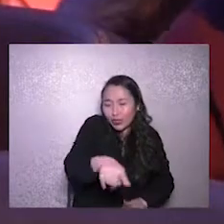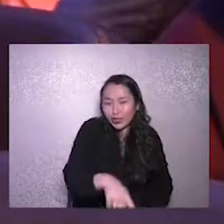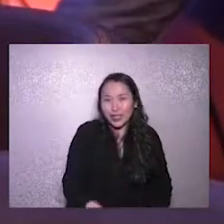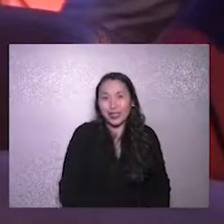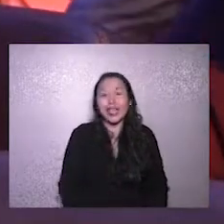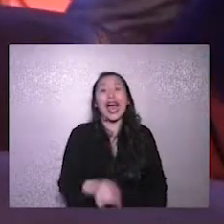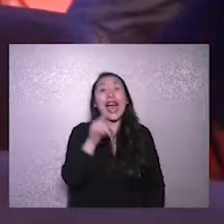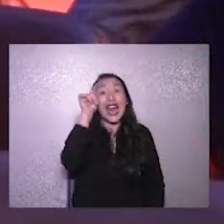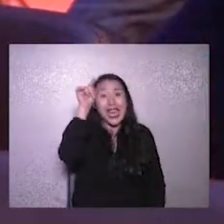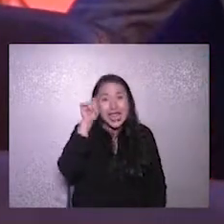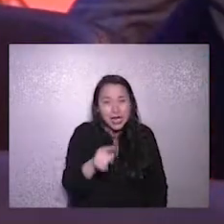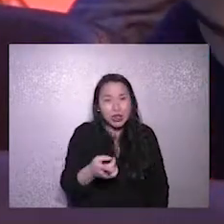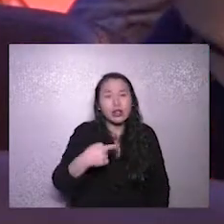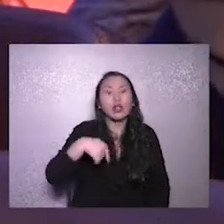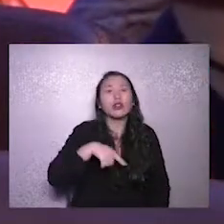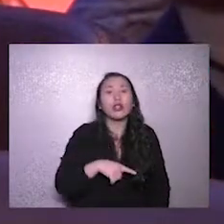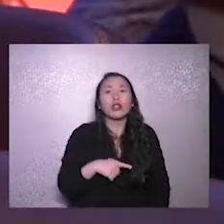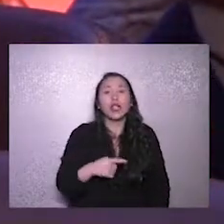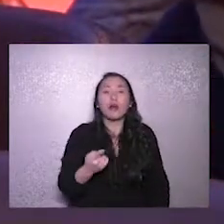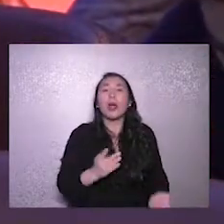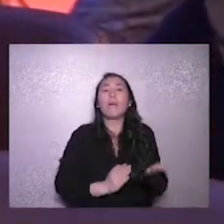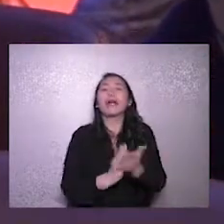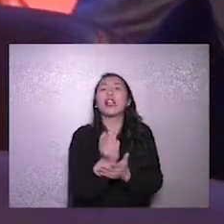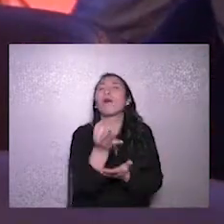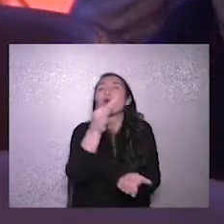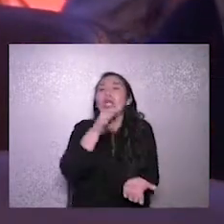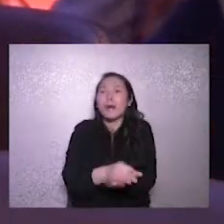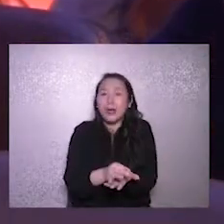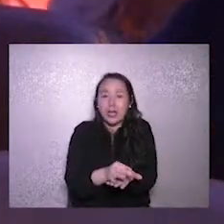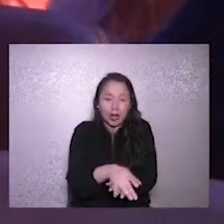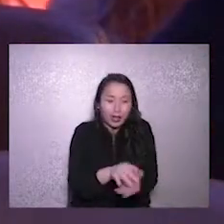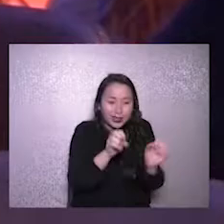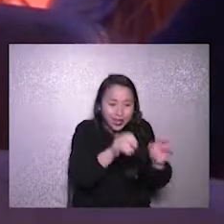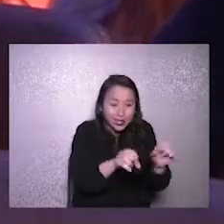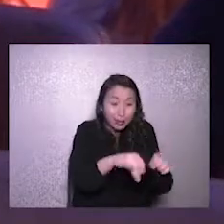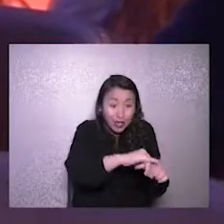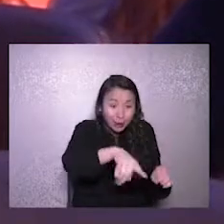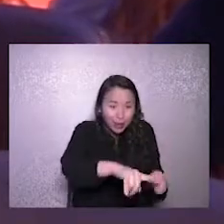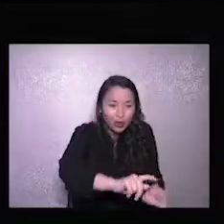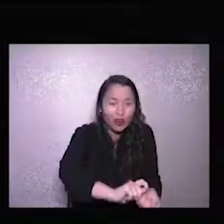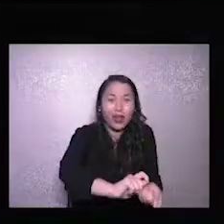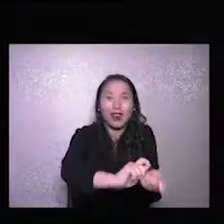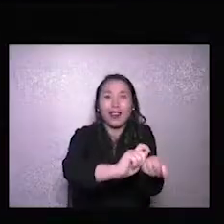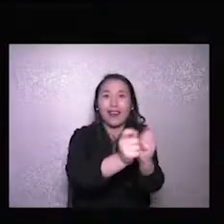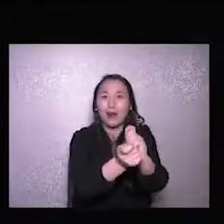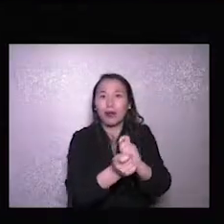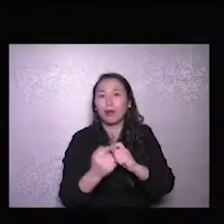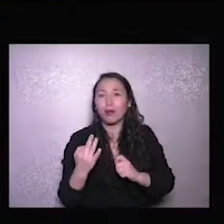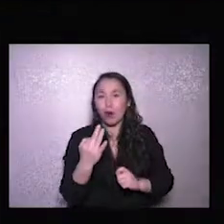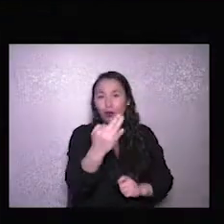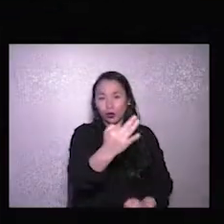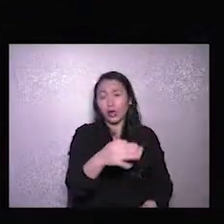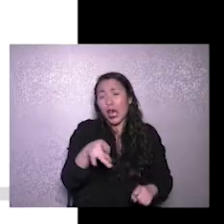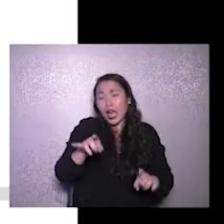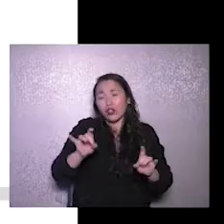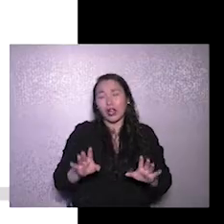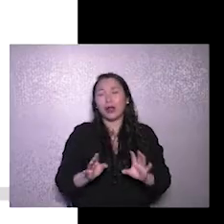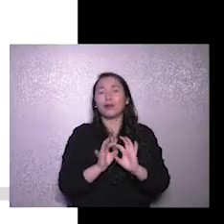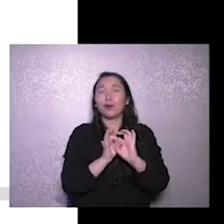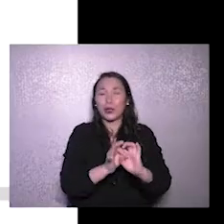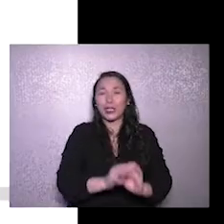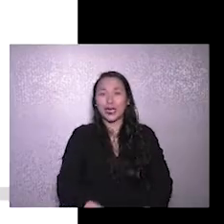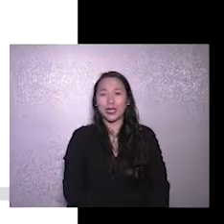ahí es donde tenemos que sembrar estas semillas de las nuevas generaciones que van a revolucionar la salud en nuestro país. Eso era. Muchísimas